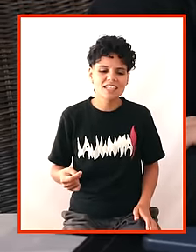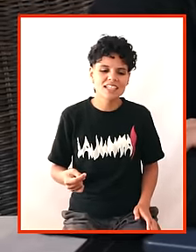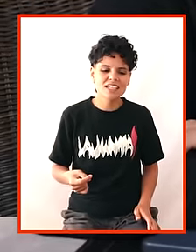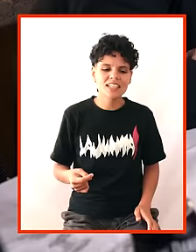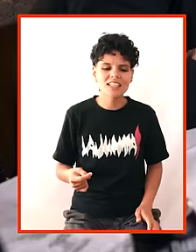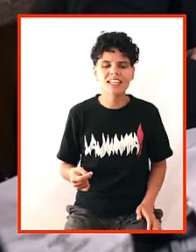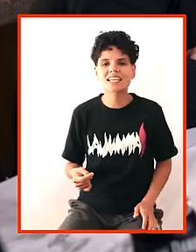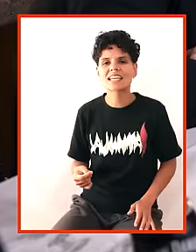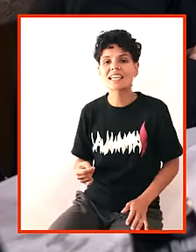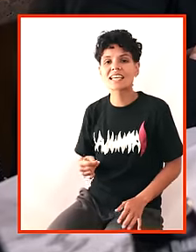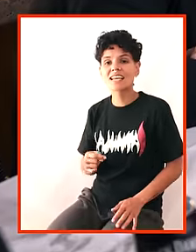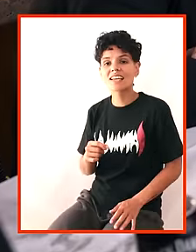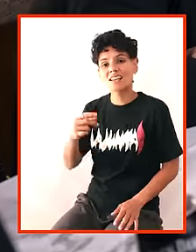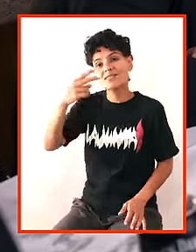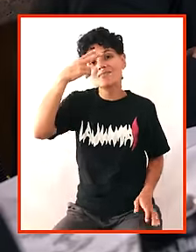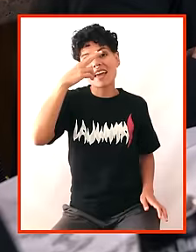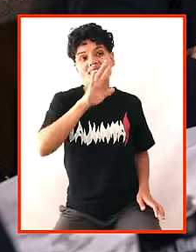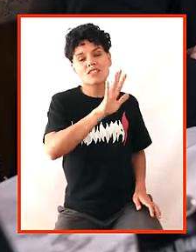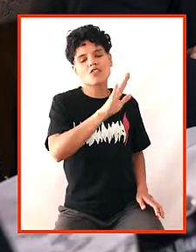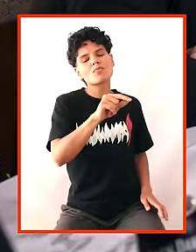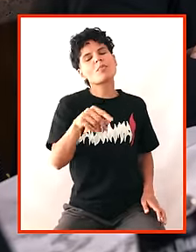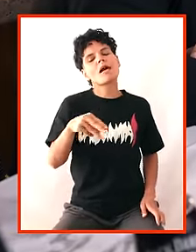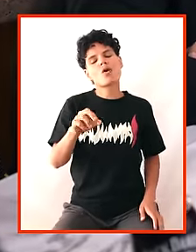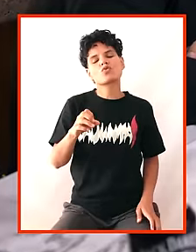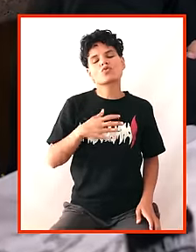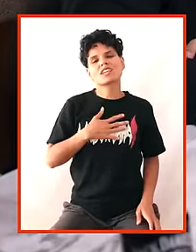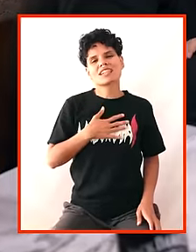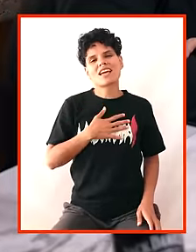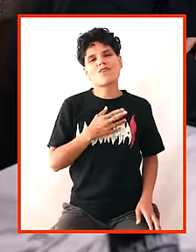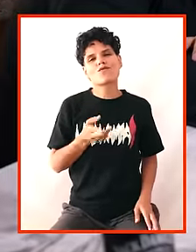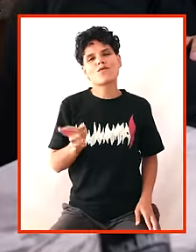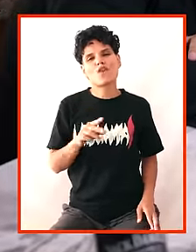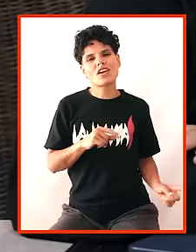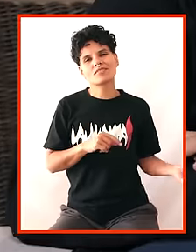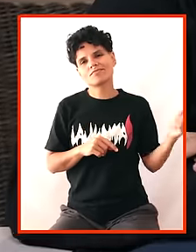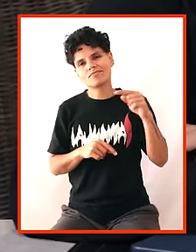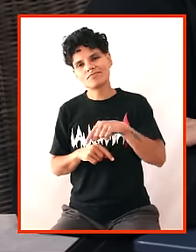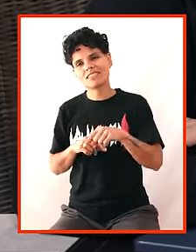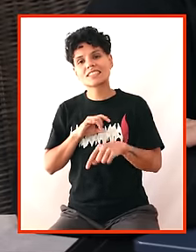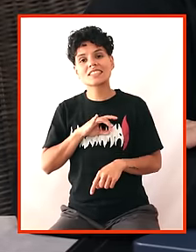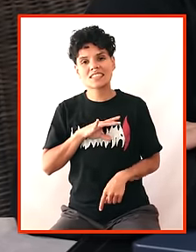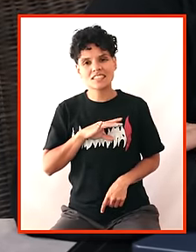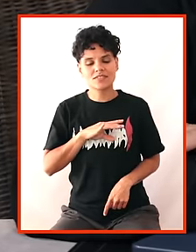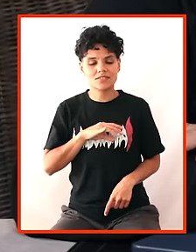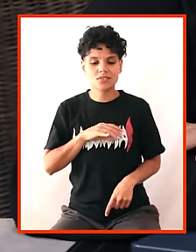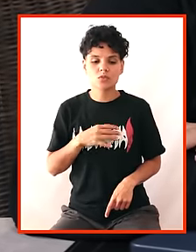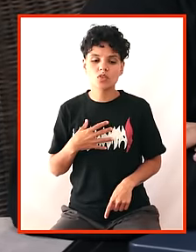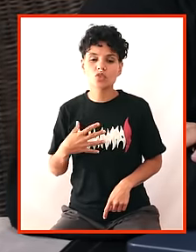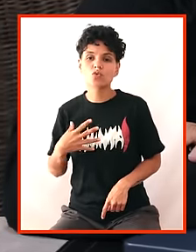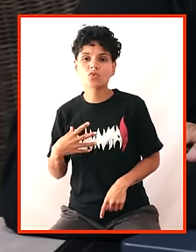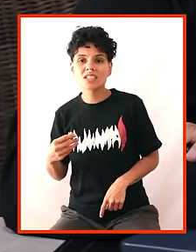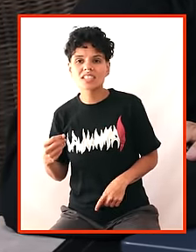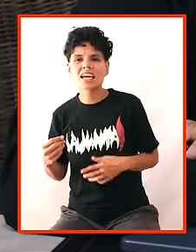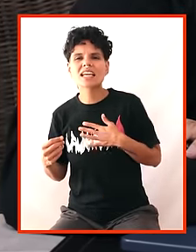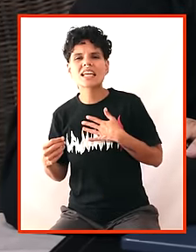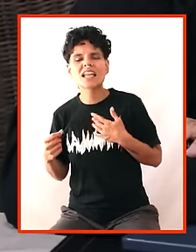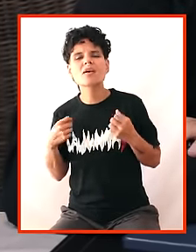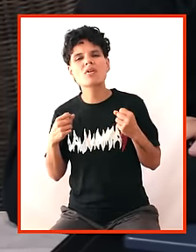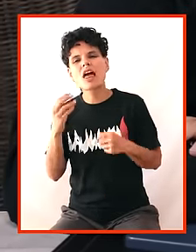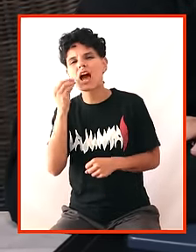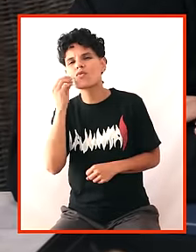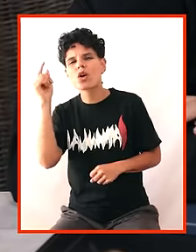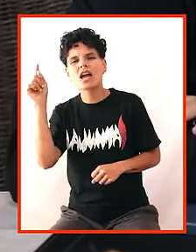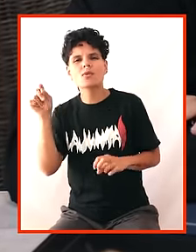se quería volver. Se quiso volver. Tomó la decisión de volverse. A Chile, ¿no? A Chile, sí. Quería que su hija creciera cerca de su abuelo, etcétera.